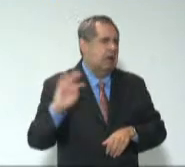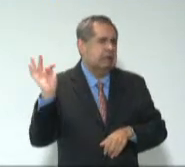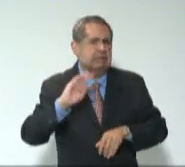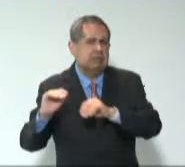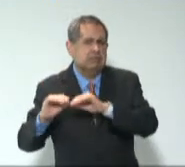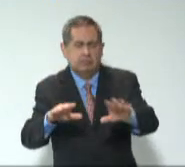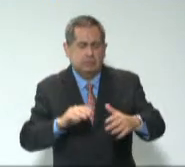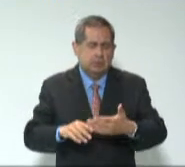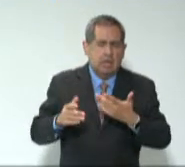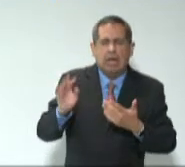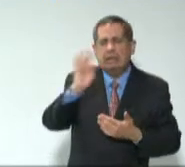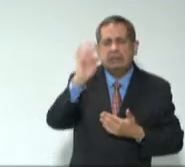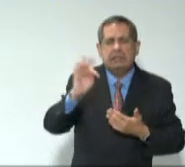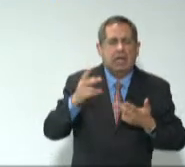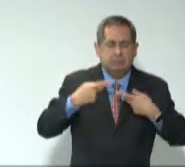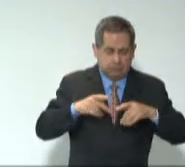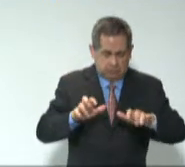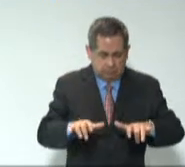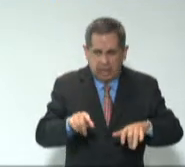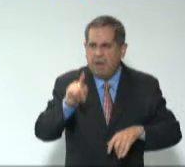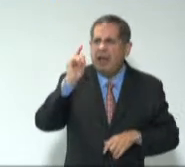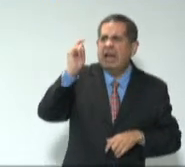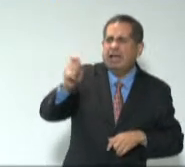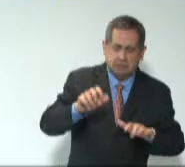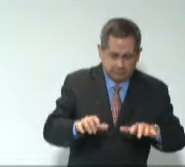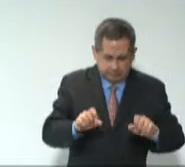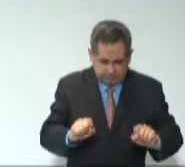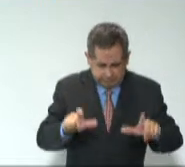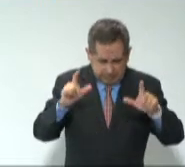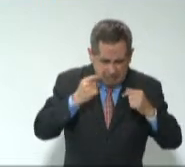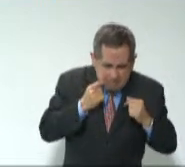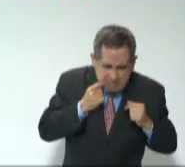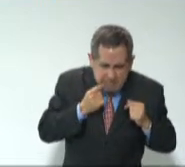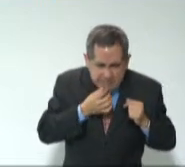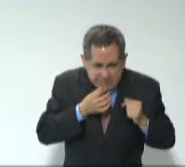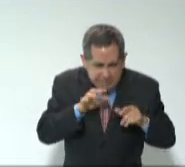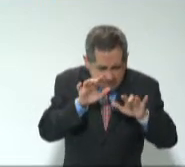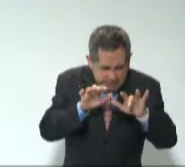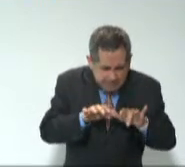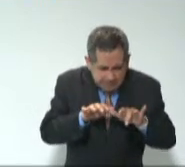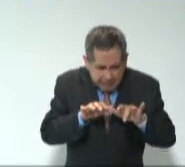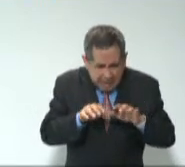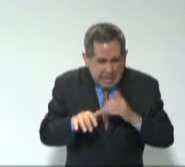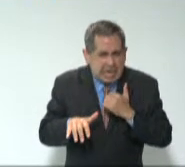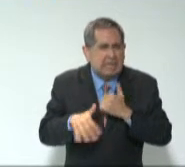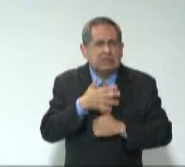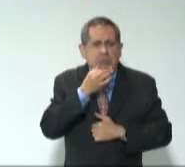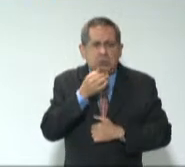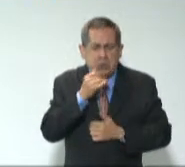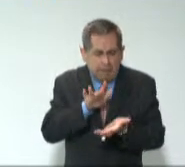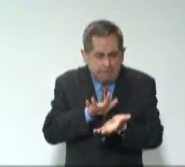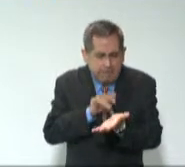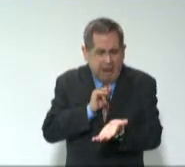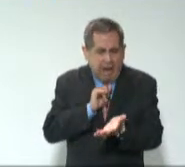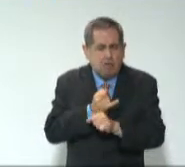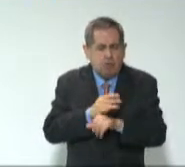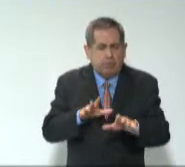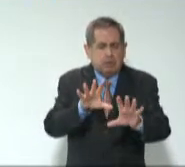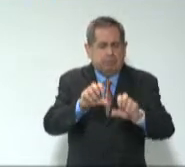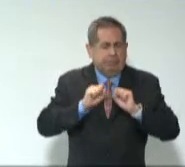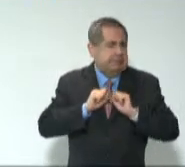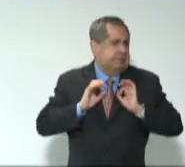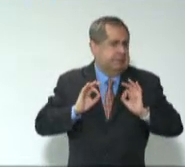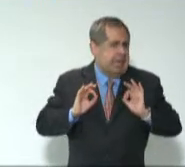porque yo me meto al portal o a la plataforma y en 15 20 30 minutos puedo tener la información en ese sentido Pero las